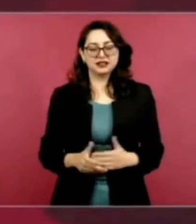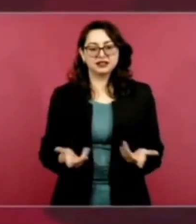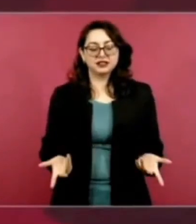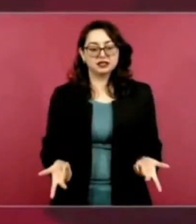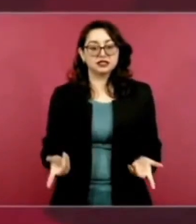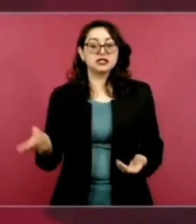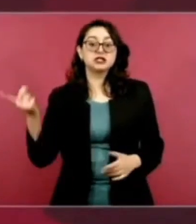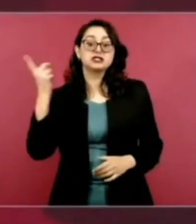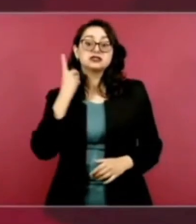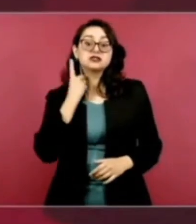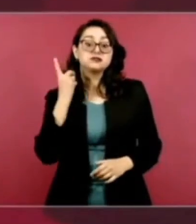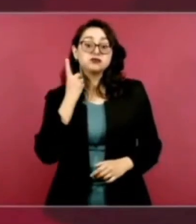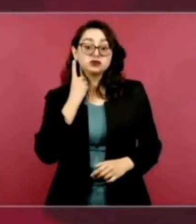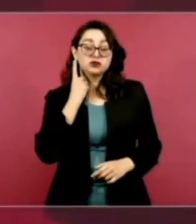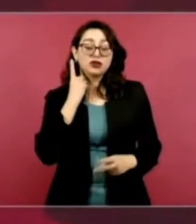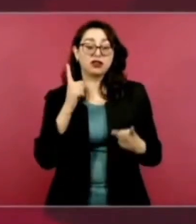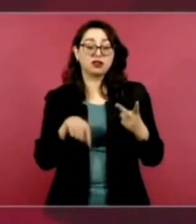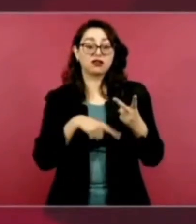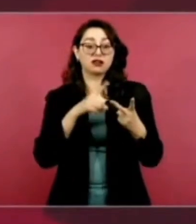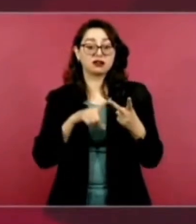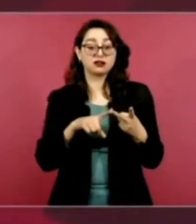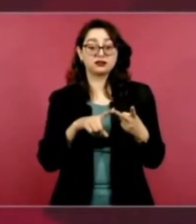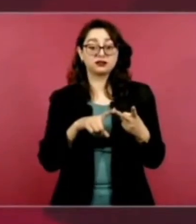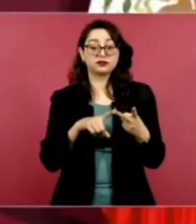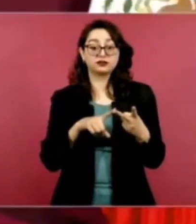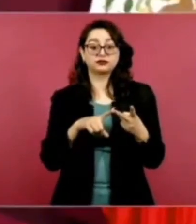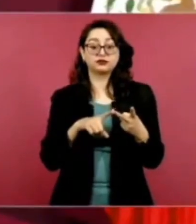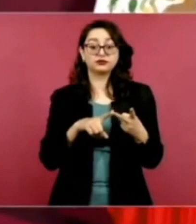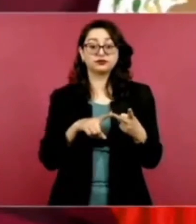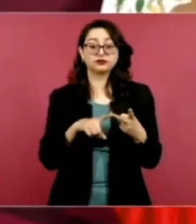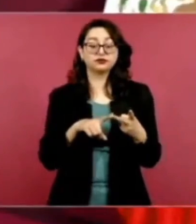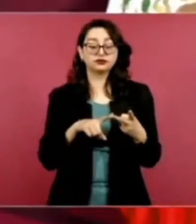Maiciaban a los diputados y maiciaban